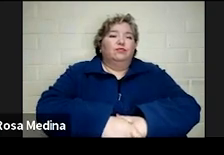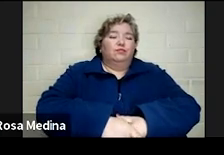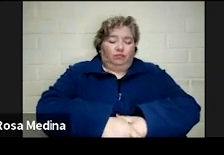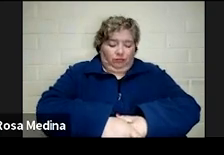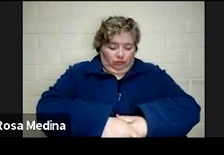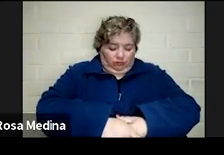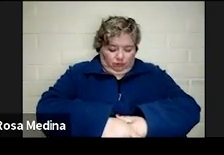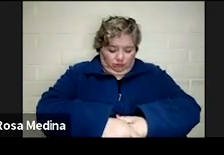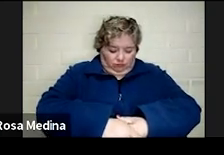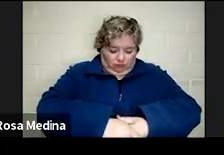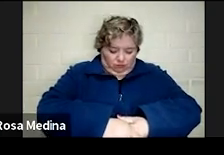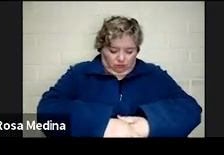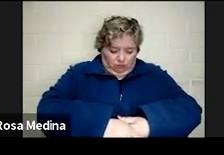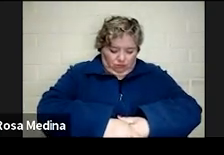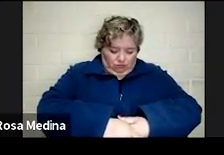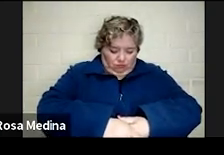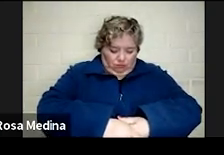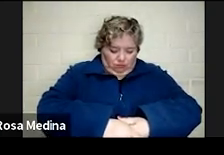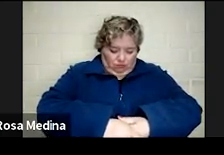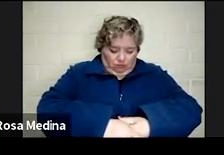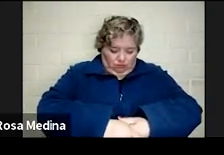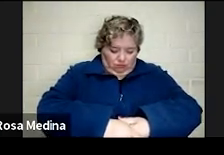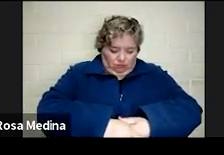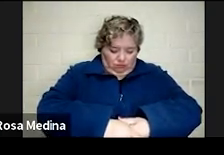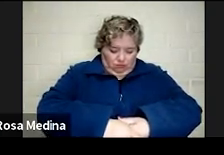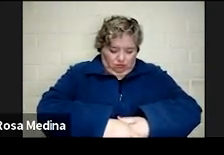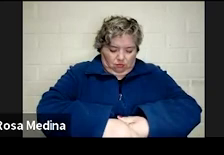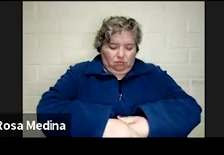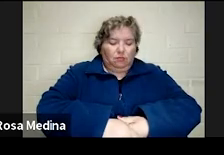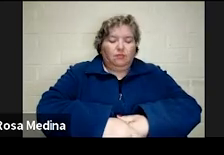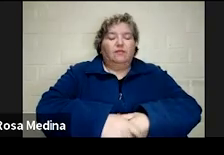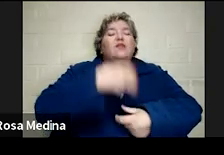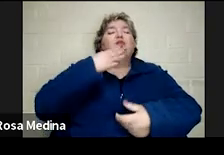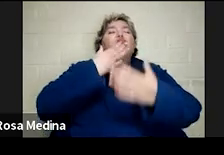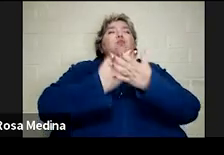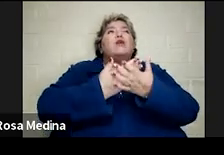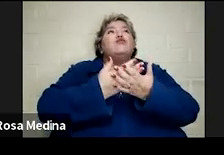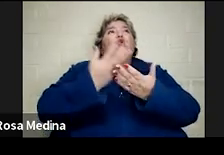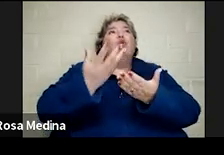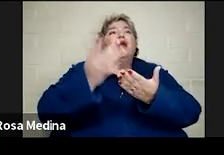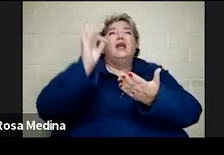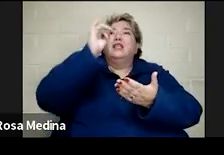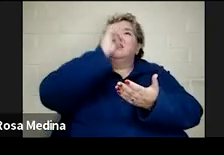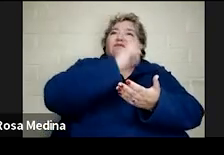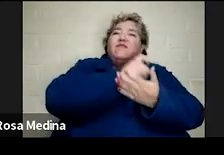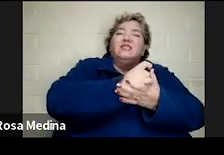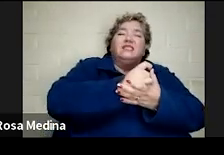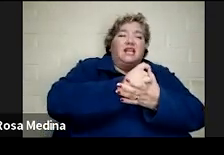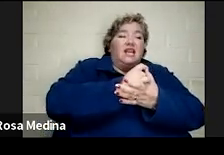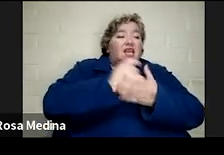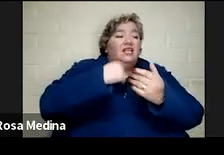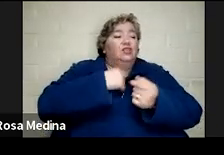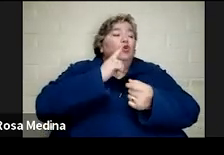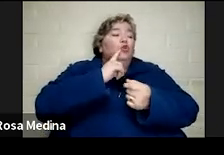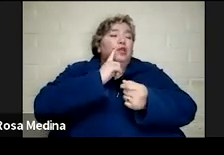Entonces, ¿cuándo es importante derivar o consultar? Creo que siempre que exista la inquietud de tanto